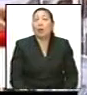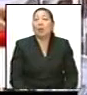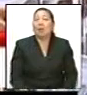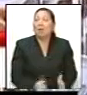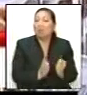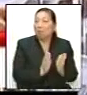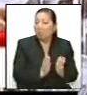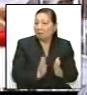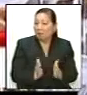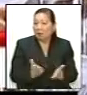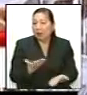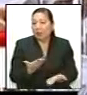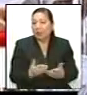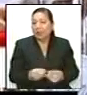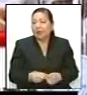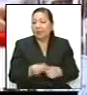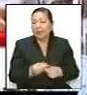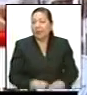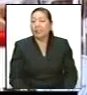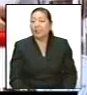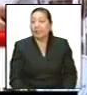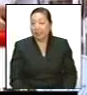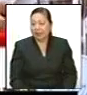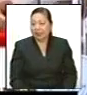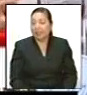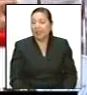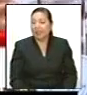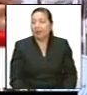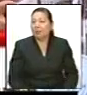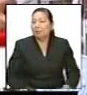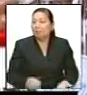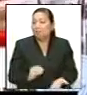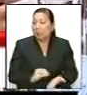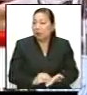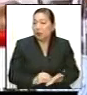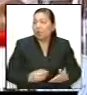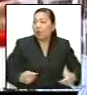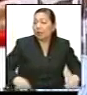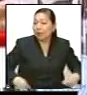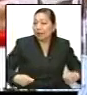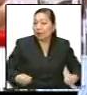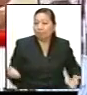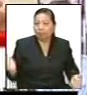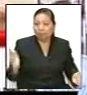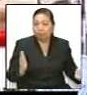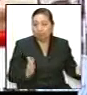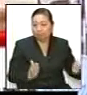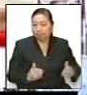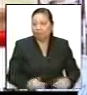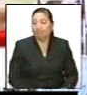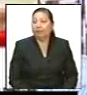adecuado, especialmente el clasificador de gastos, ha traído una serie